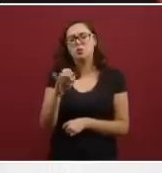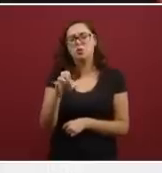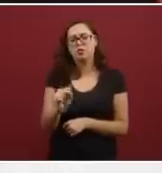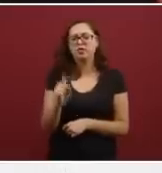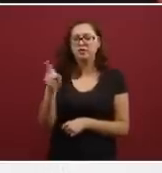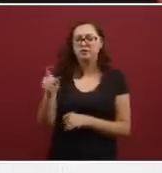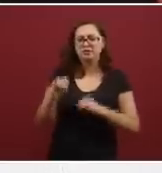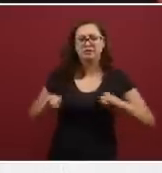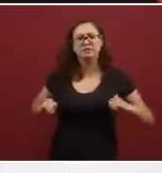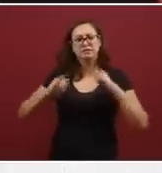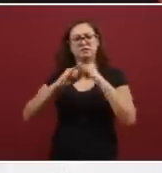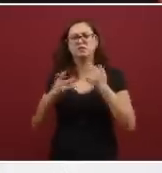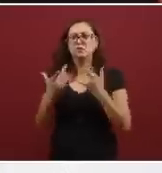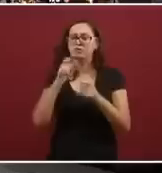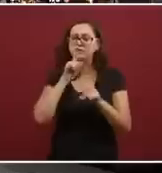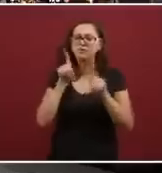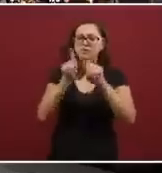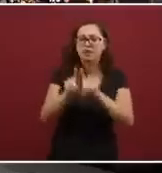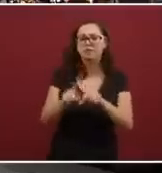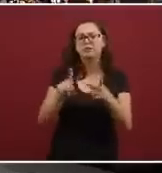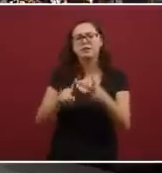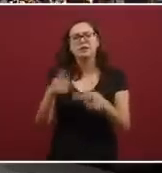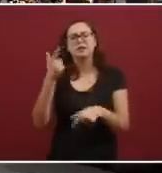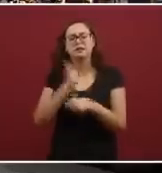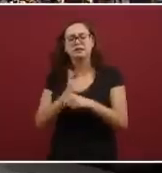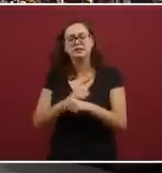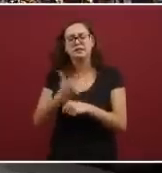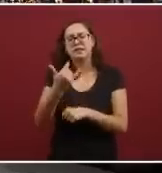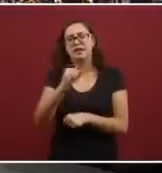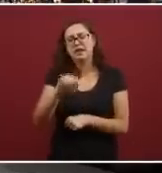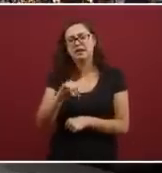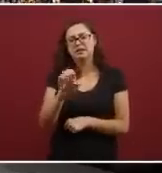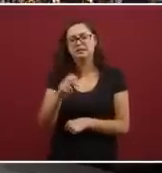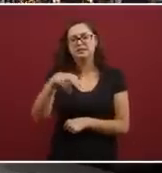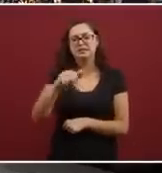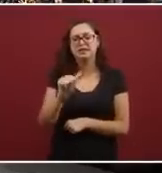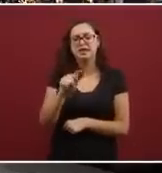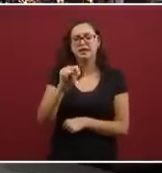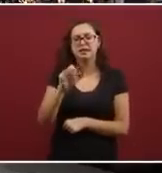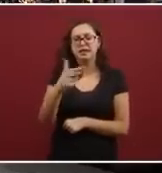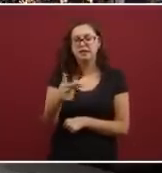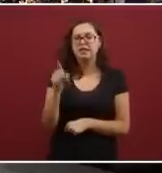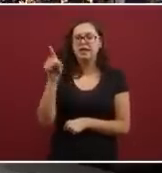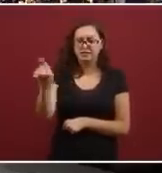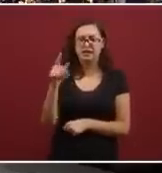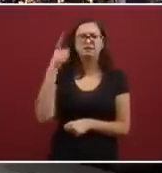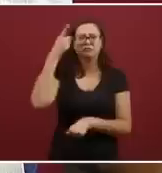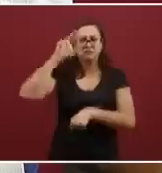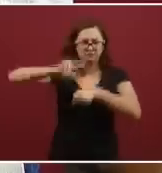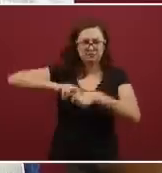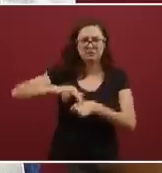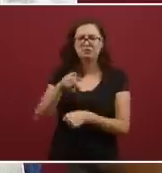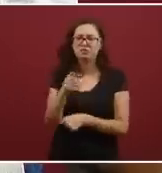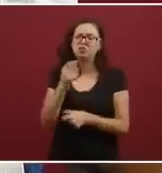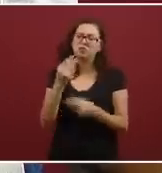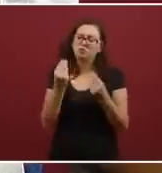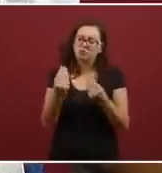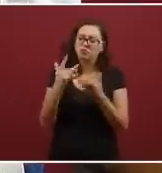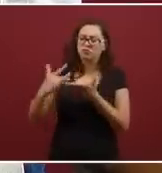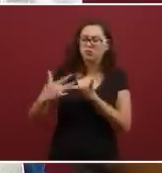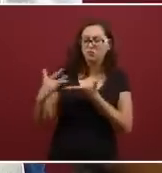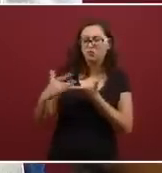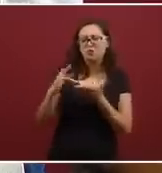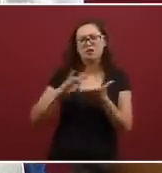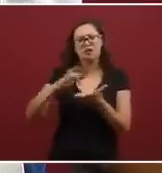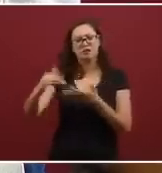INVI. Gracias también a la licenciada Janet, directora de Silacayopa, que nos está apoyando mucho. Gracias a todos, señor